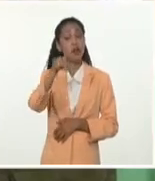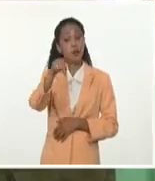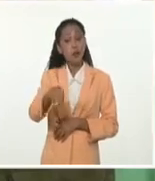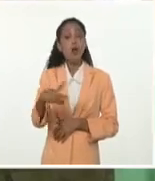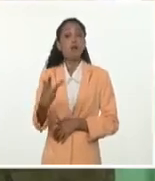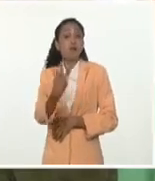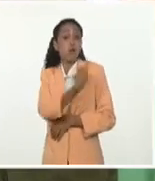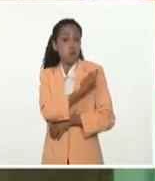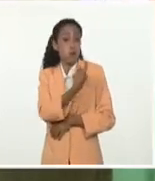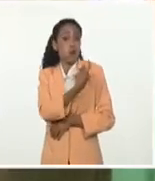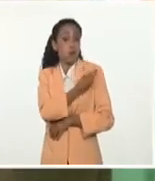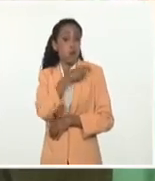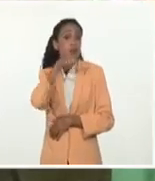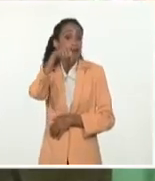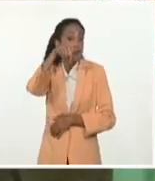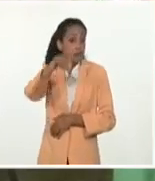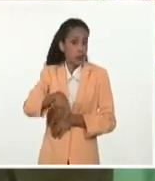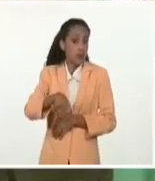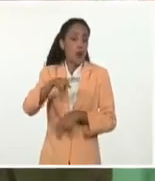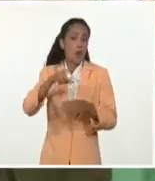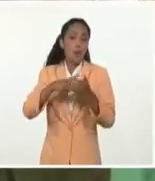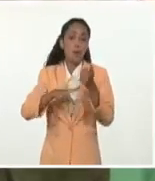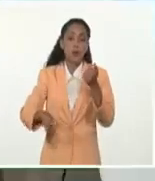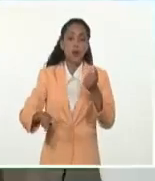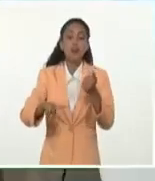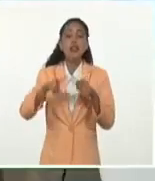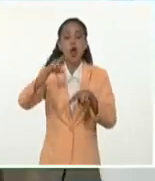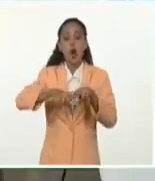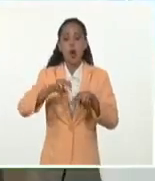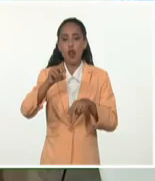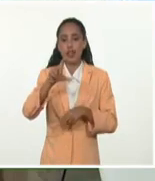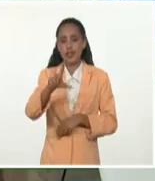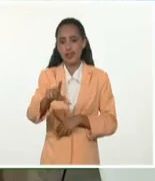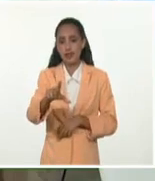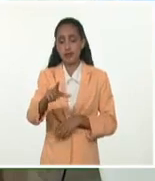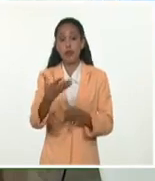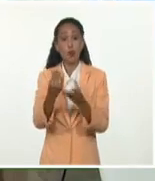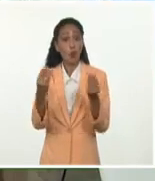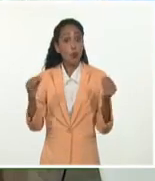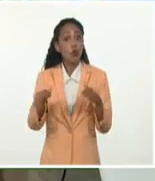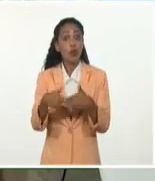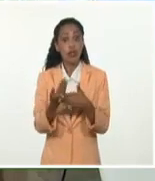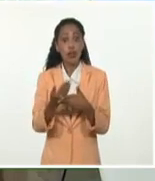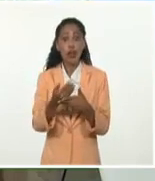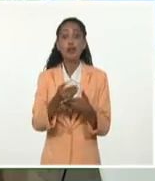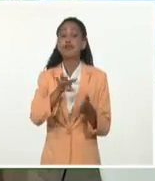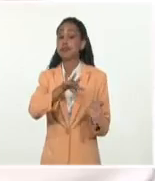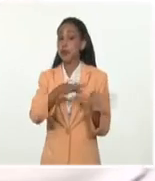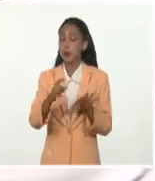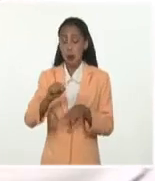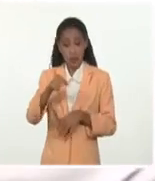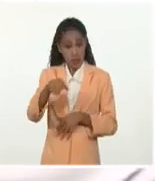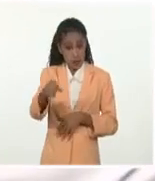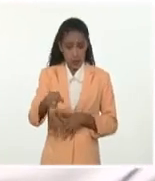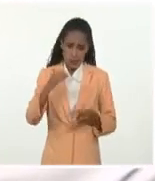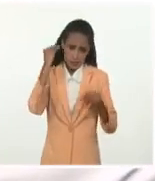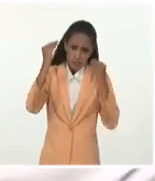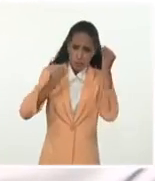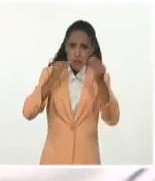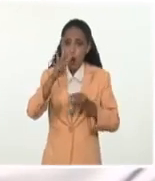son vacunados en la provincia de Holguín. Estamos hablando de varias jornadas. Se estima que por día van a ser vacunados